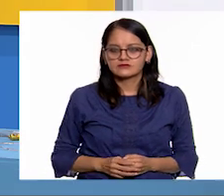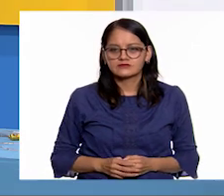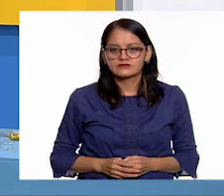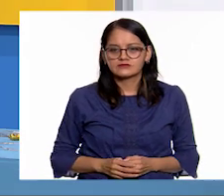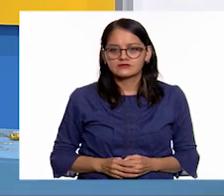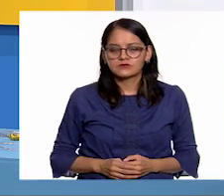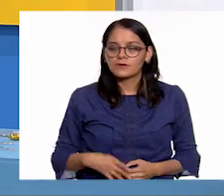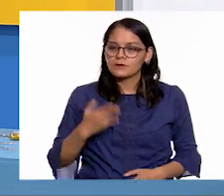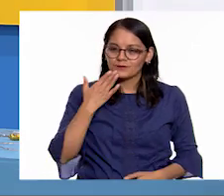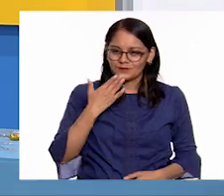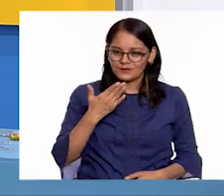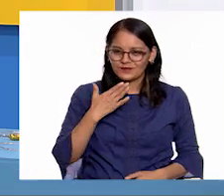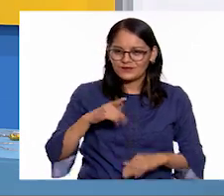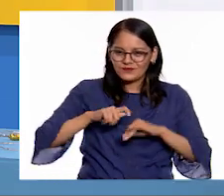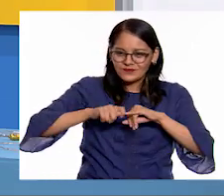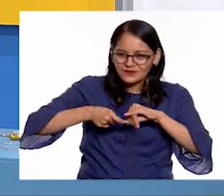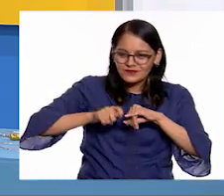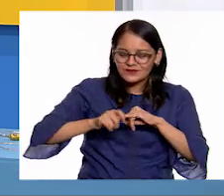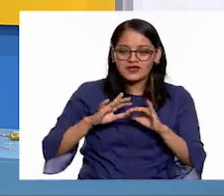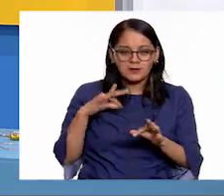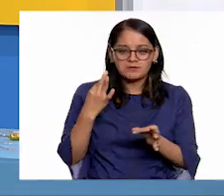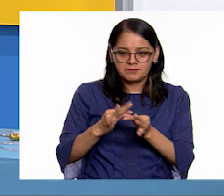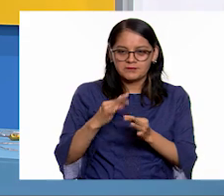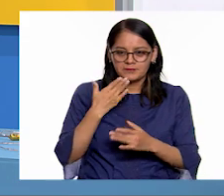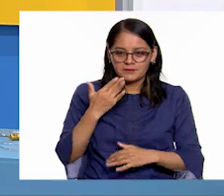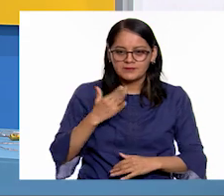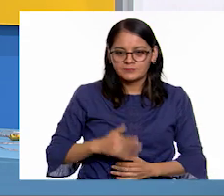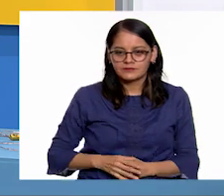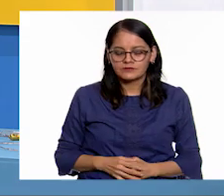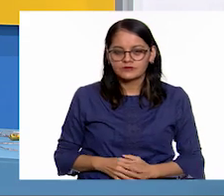Y bien apretadito. Algo así, parece que ya.